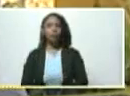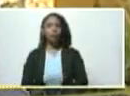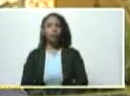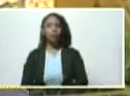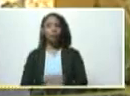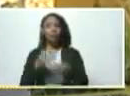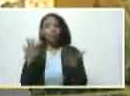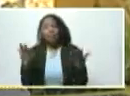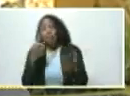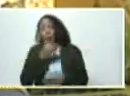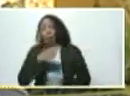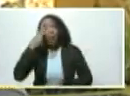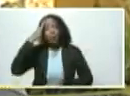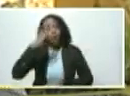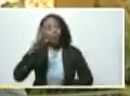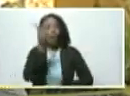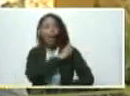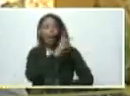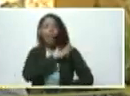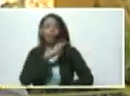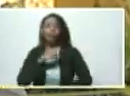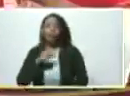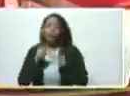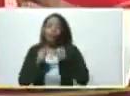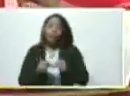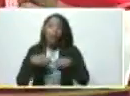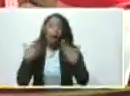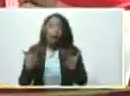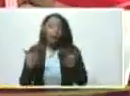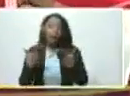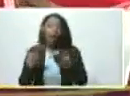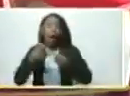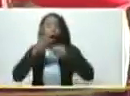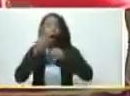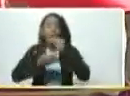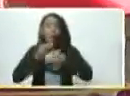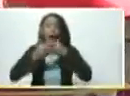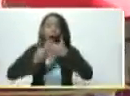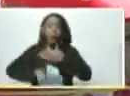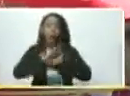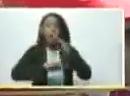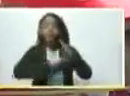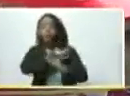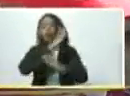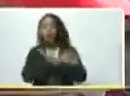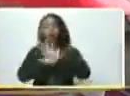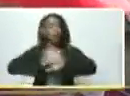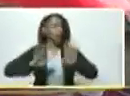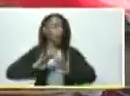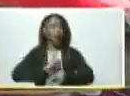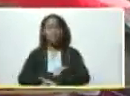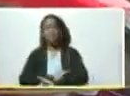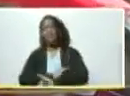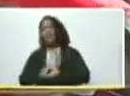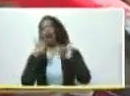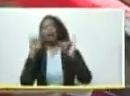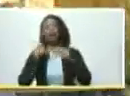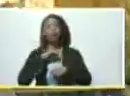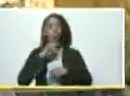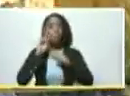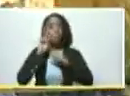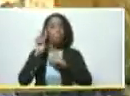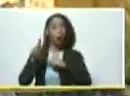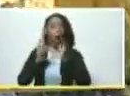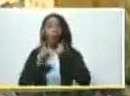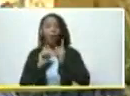Así que, bueno, mi comandante jefe, lo que nos queda es seguir avanzando y fortaleciendo. Ya, definitivamente, ya vamos a ver algunas